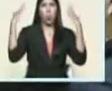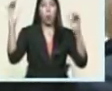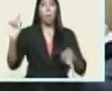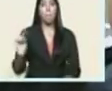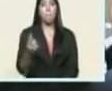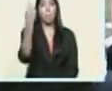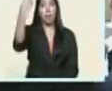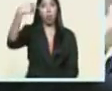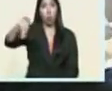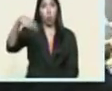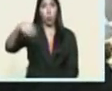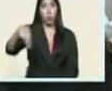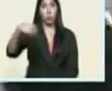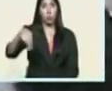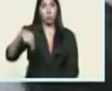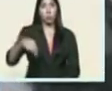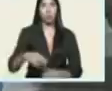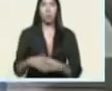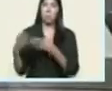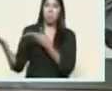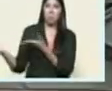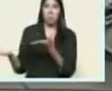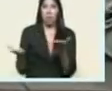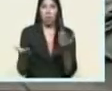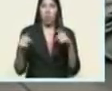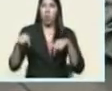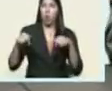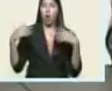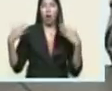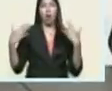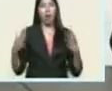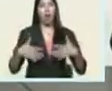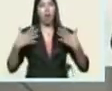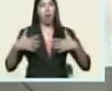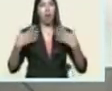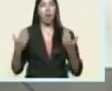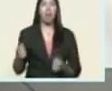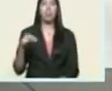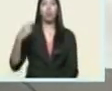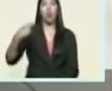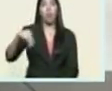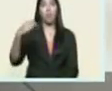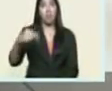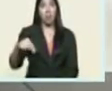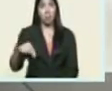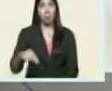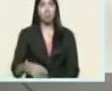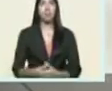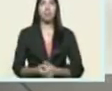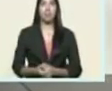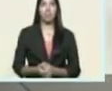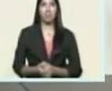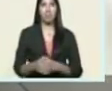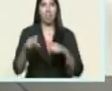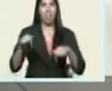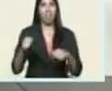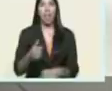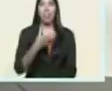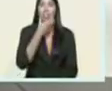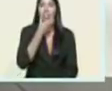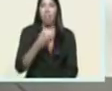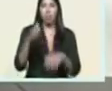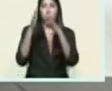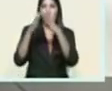Primero de noviembre, bienvenido noviembre, bienvenida. Estas navidades